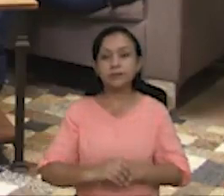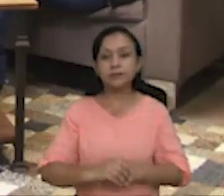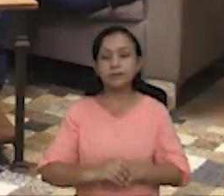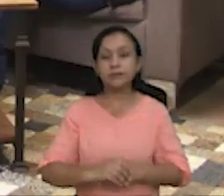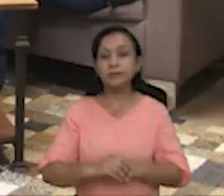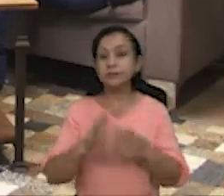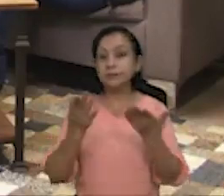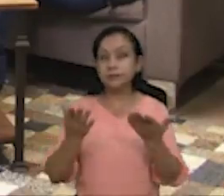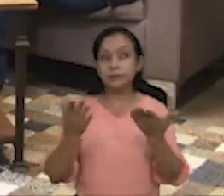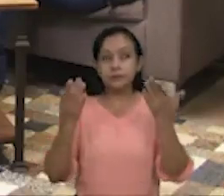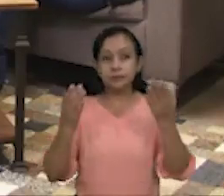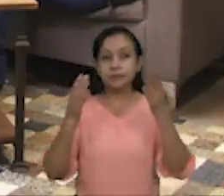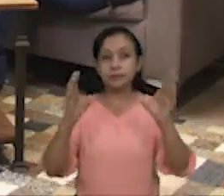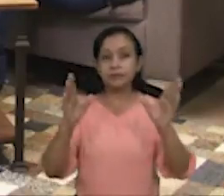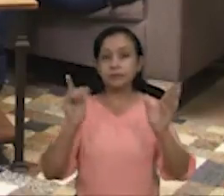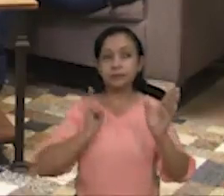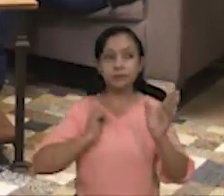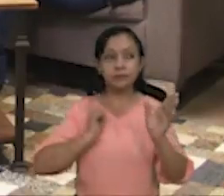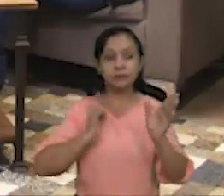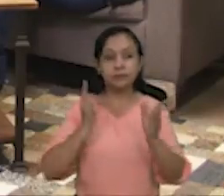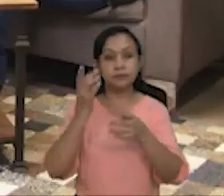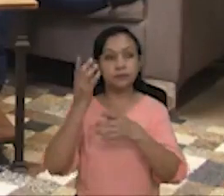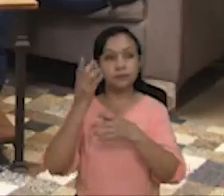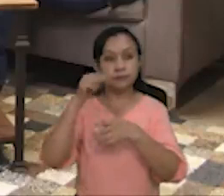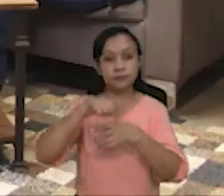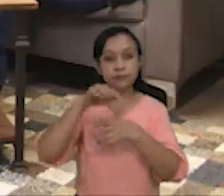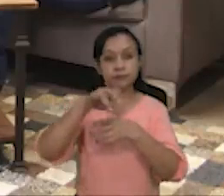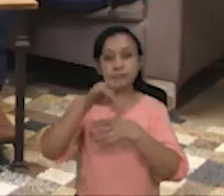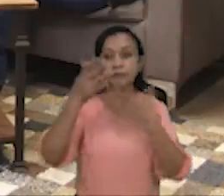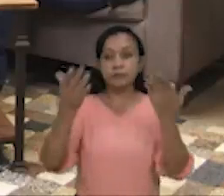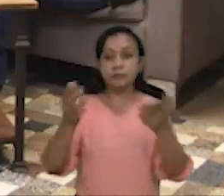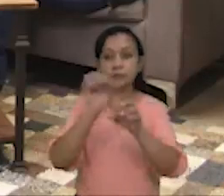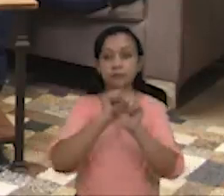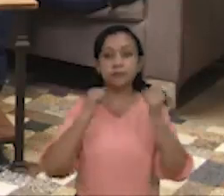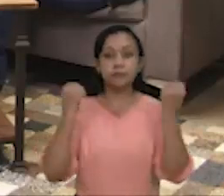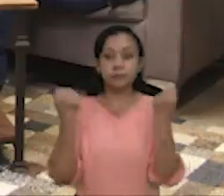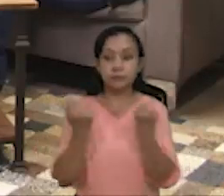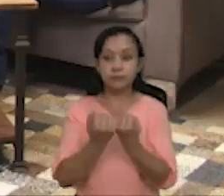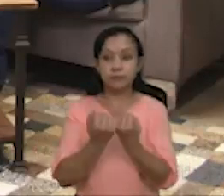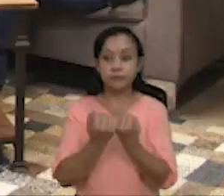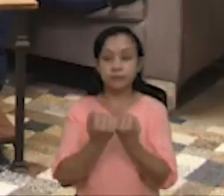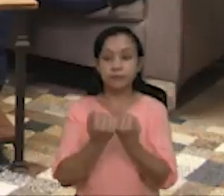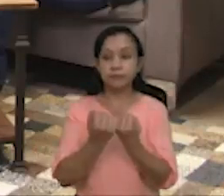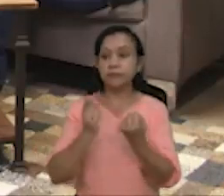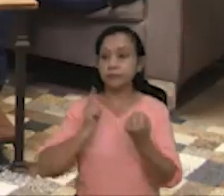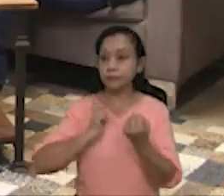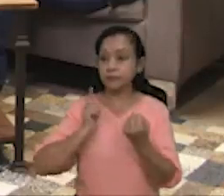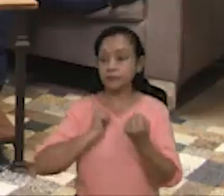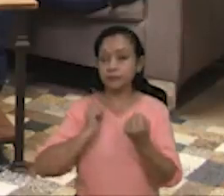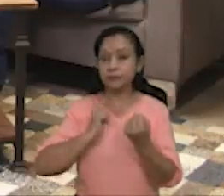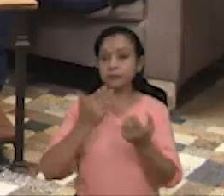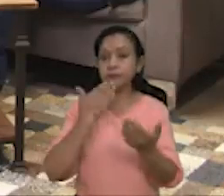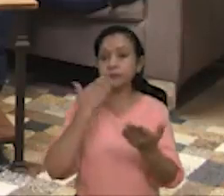para que las condiciones en las cuales tenemos las oficinas hoy de la asociación estén como estén, ha sido